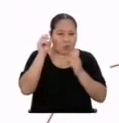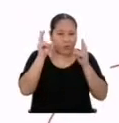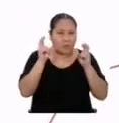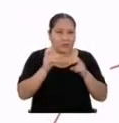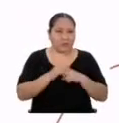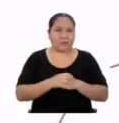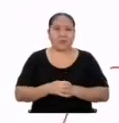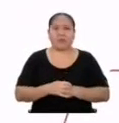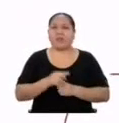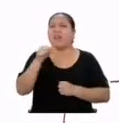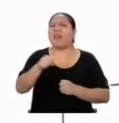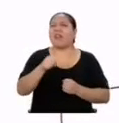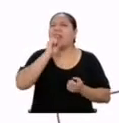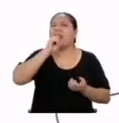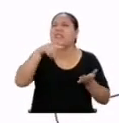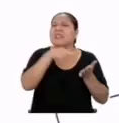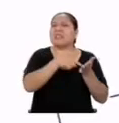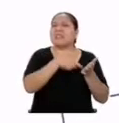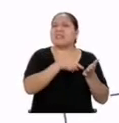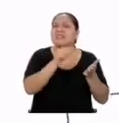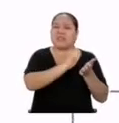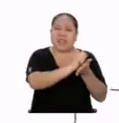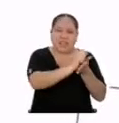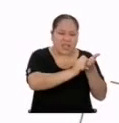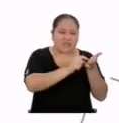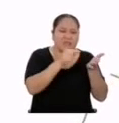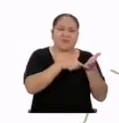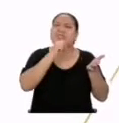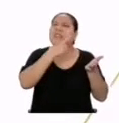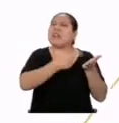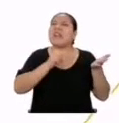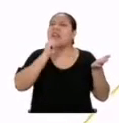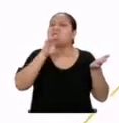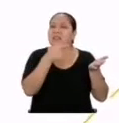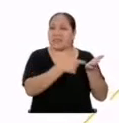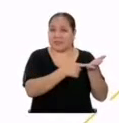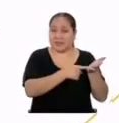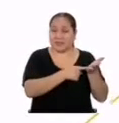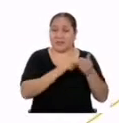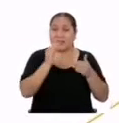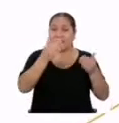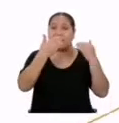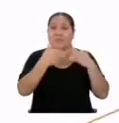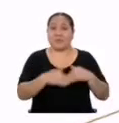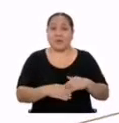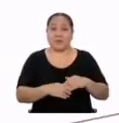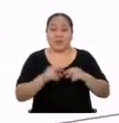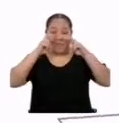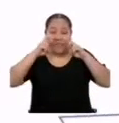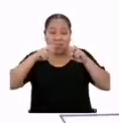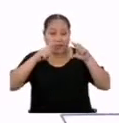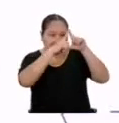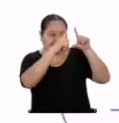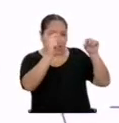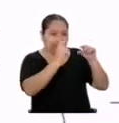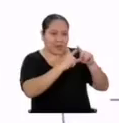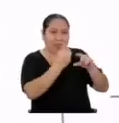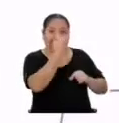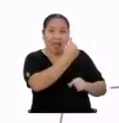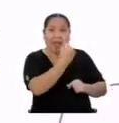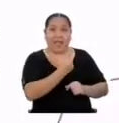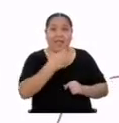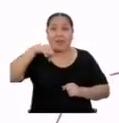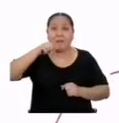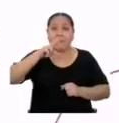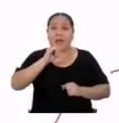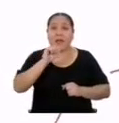¿De qué trata el texto? Así es. El siguiente paso fue analizar cada párrafo para identificar los subtemas